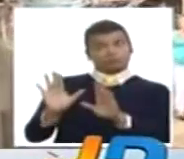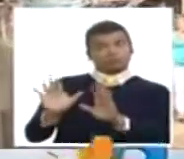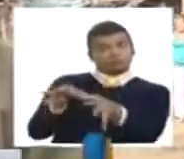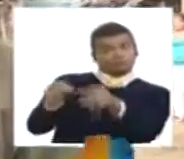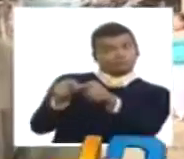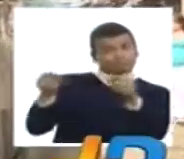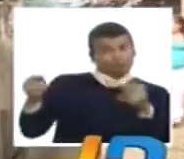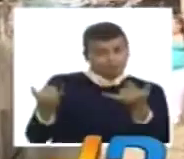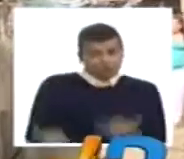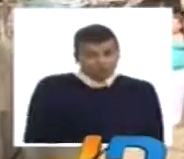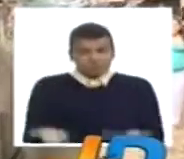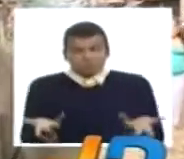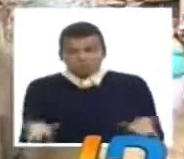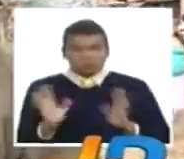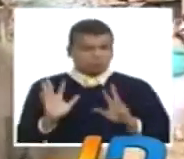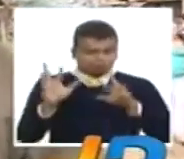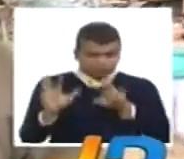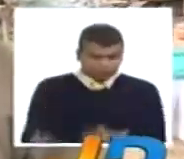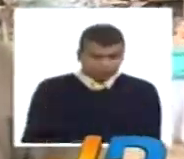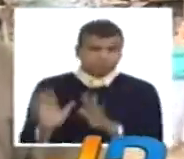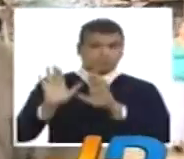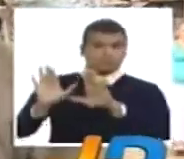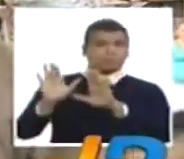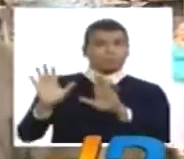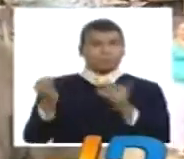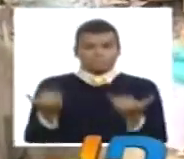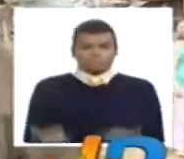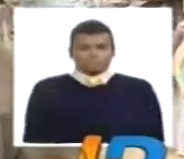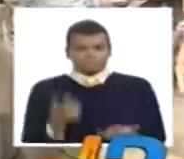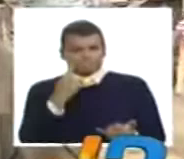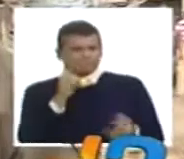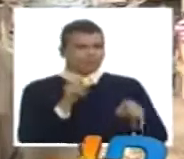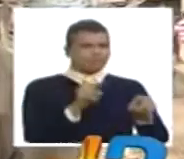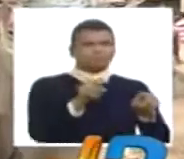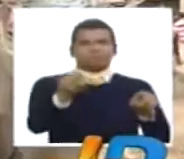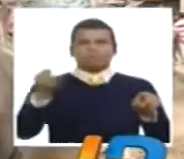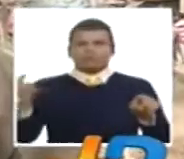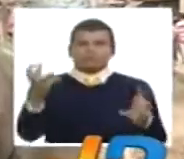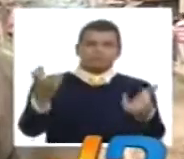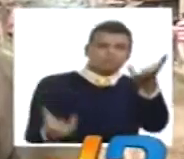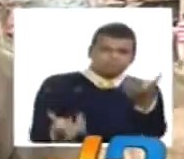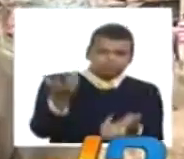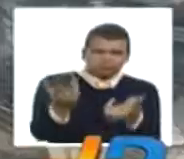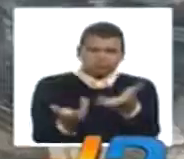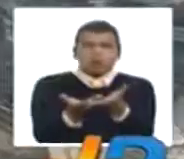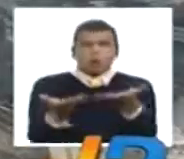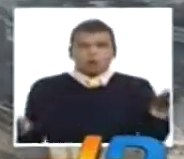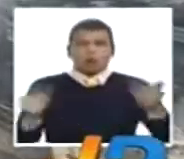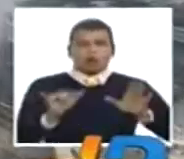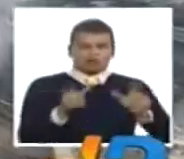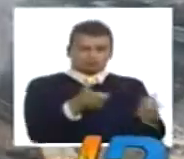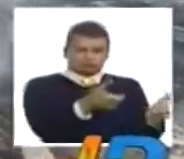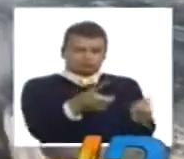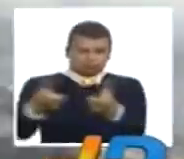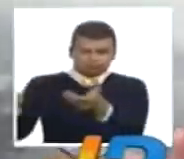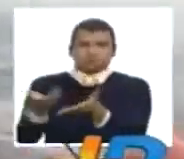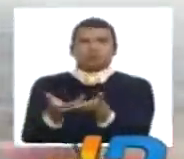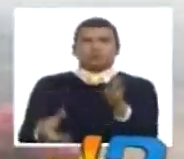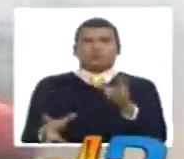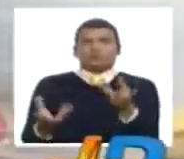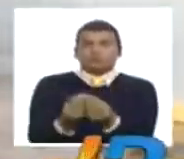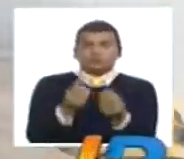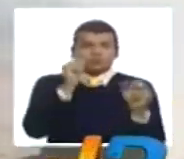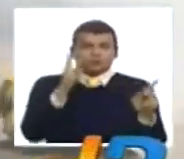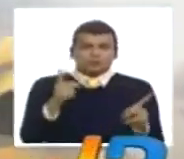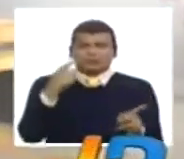momento. Como te digo, es materia de investigación y en este momento estamos trabajando en puntos calientes y removiendo algunos escombros. Los afectados piden con urgencia